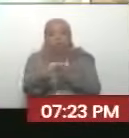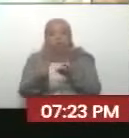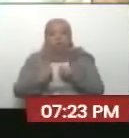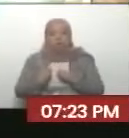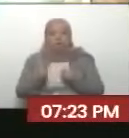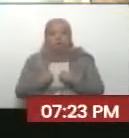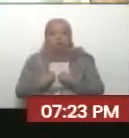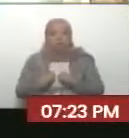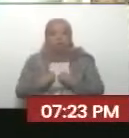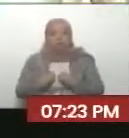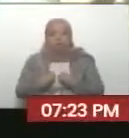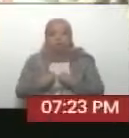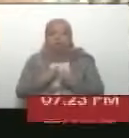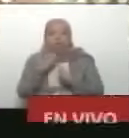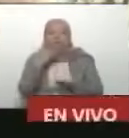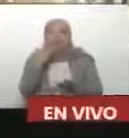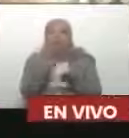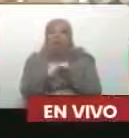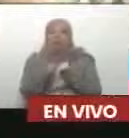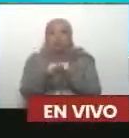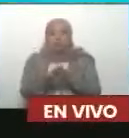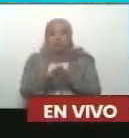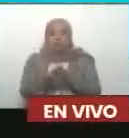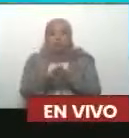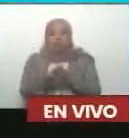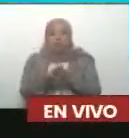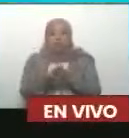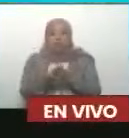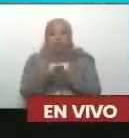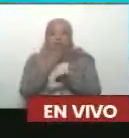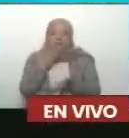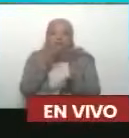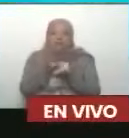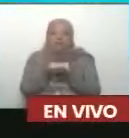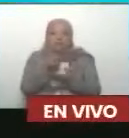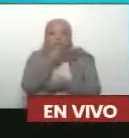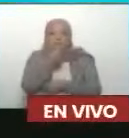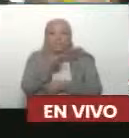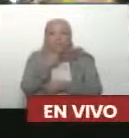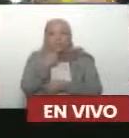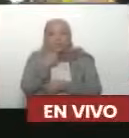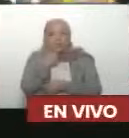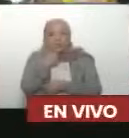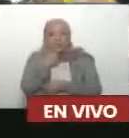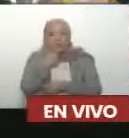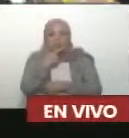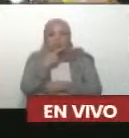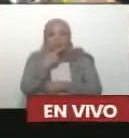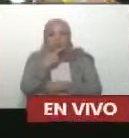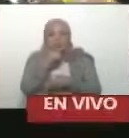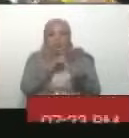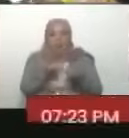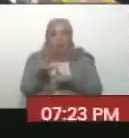vivirlo. Gracias, Yulimar, una belleza.